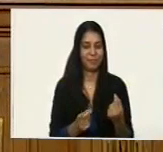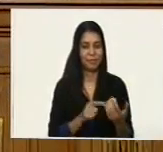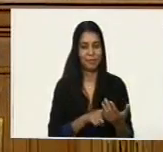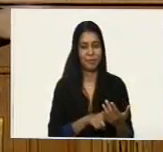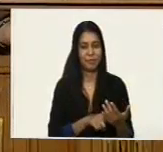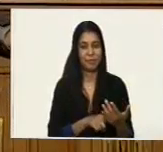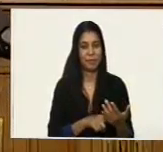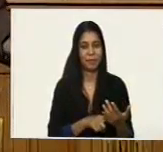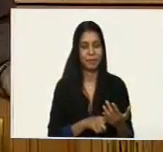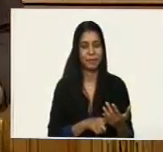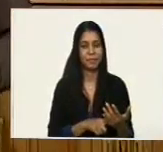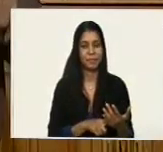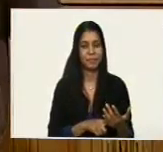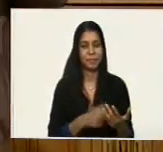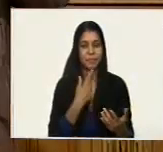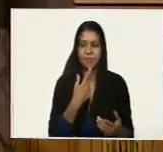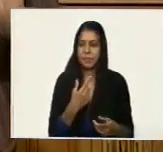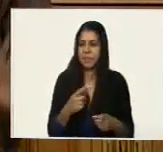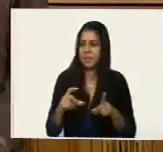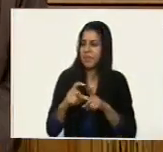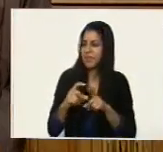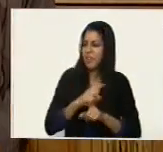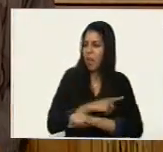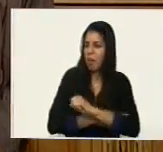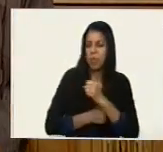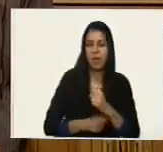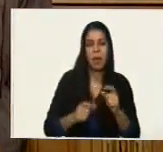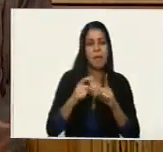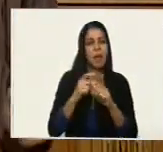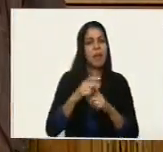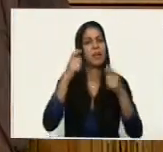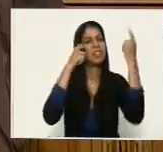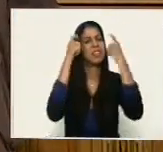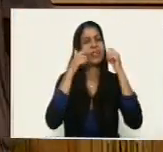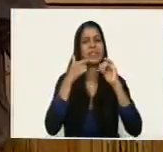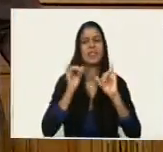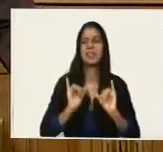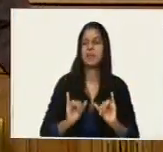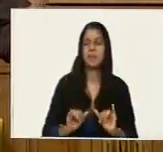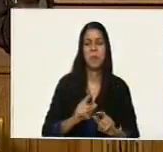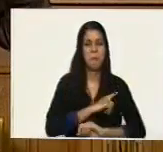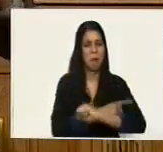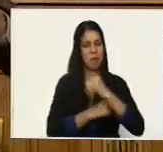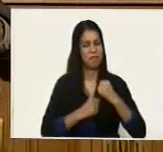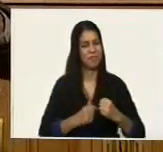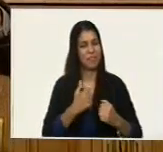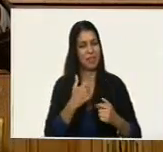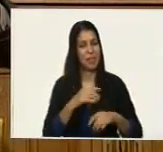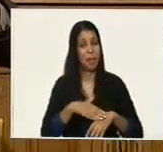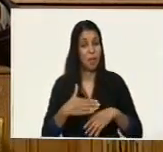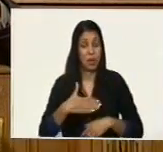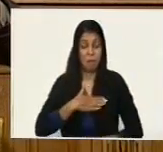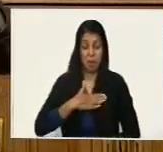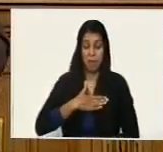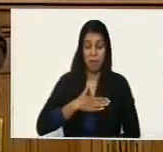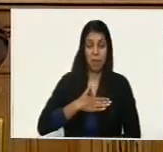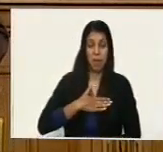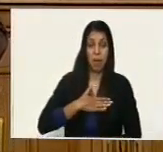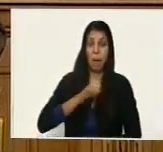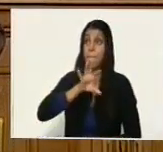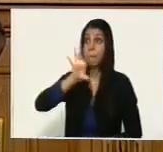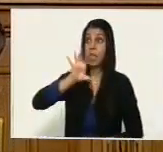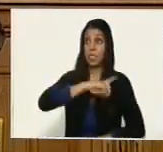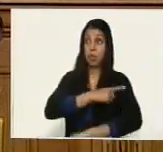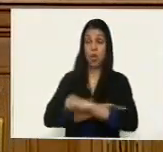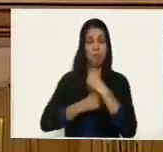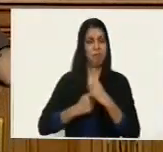yo dije que no me gustaba la palabra potencia ni cuando el presidente Chávez estaba vivo. Porque para mí se asociaba